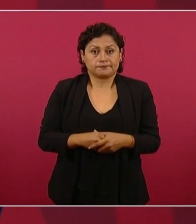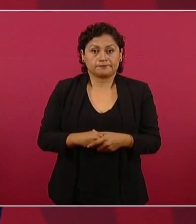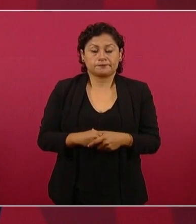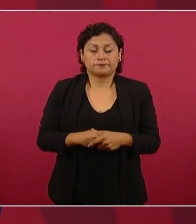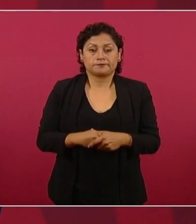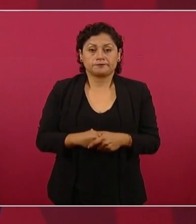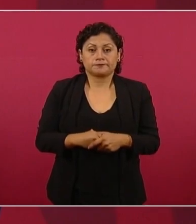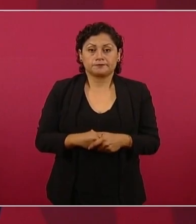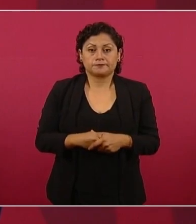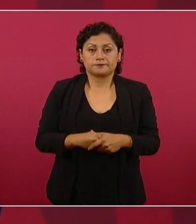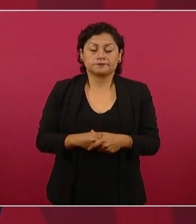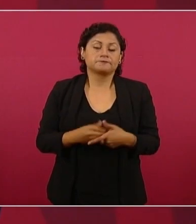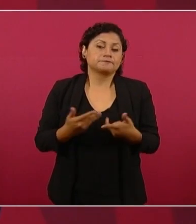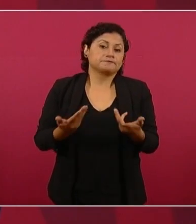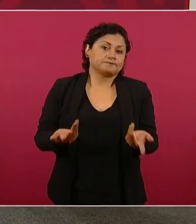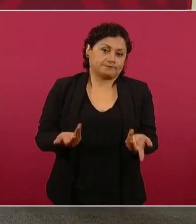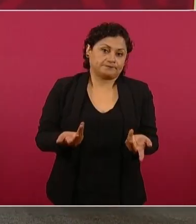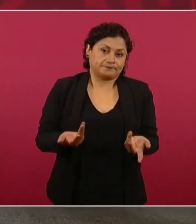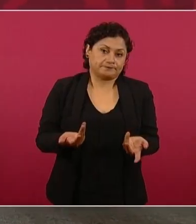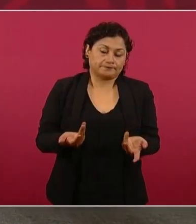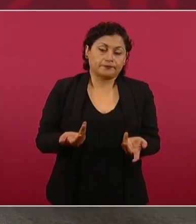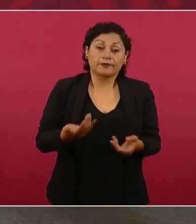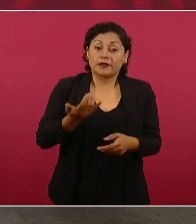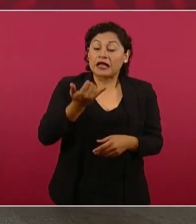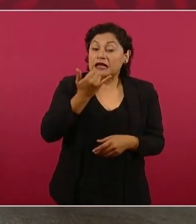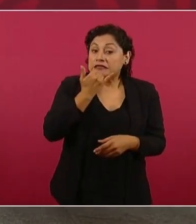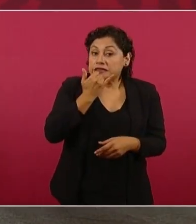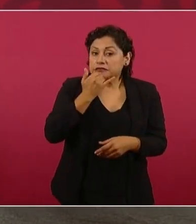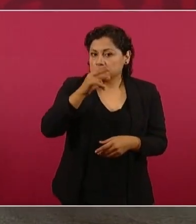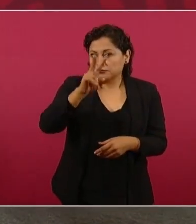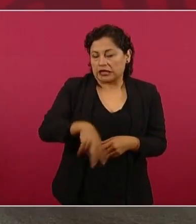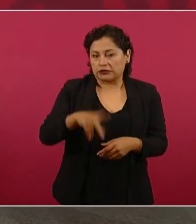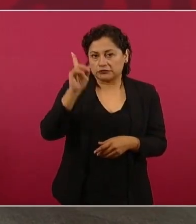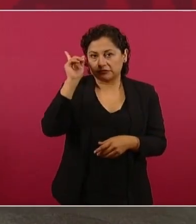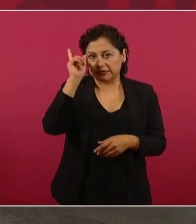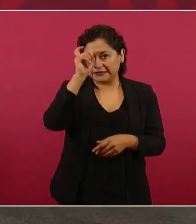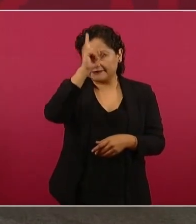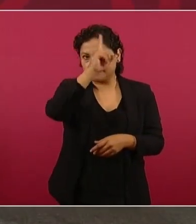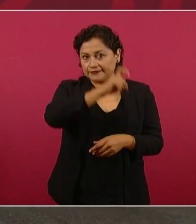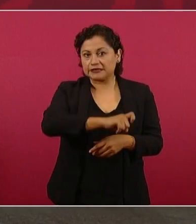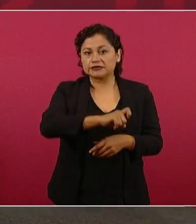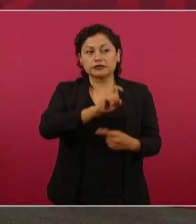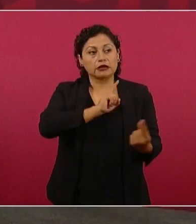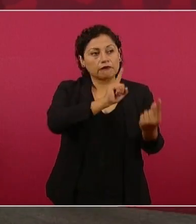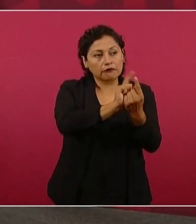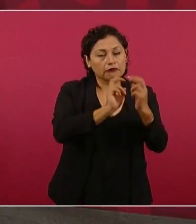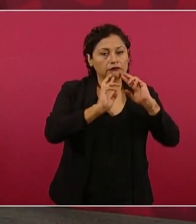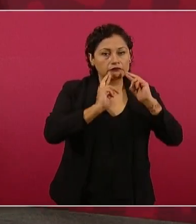pues es complicado el poderse reunir con todos, pero